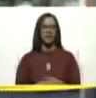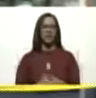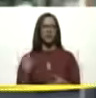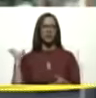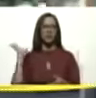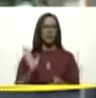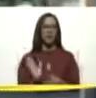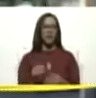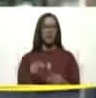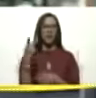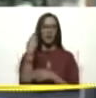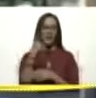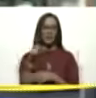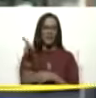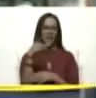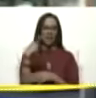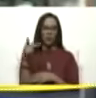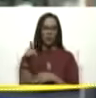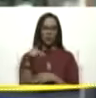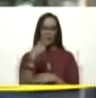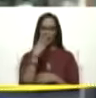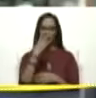por la parroquia Vista Hermosa,